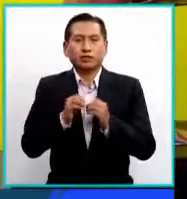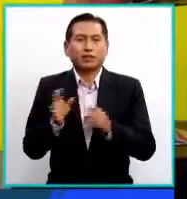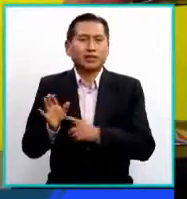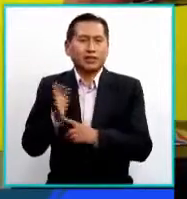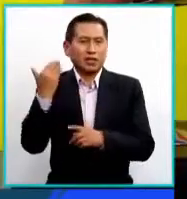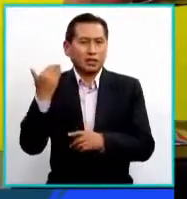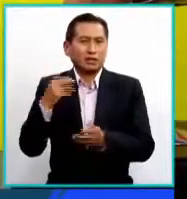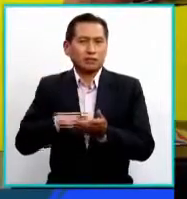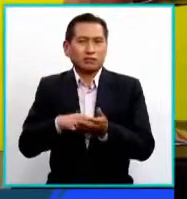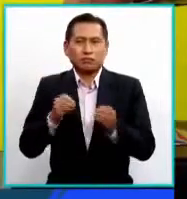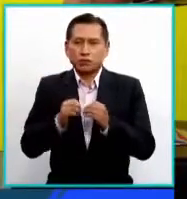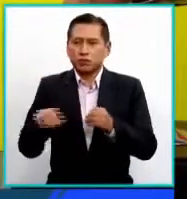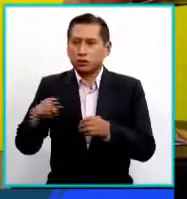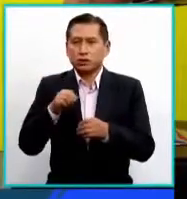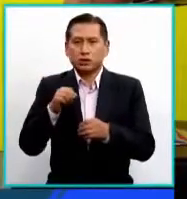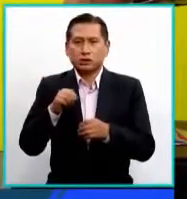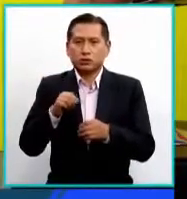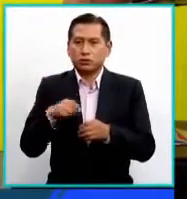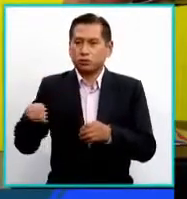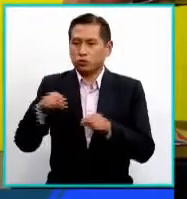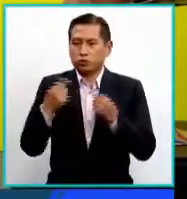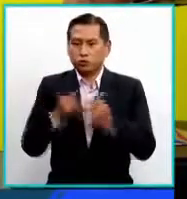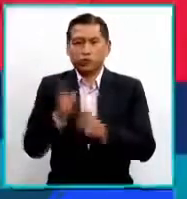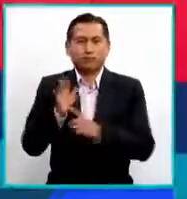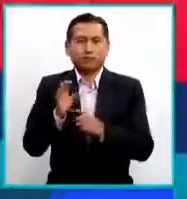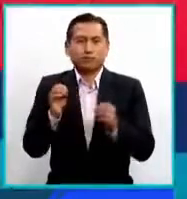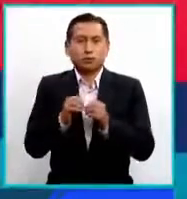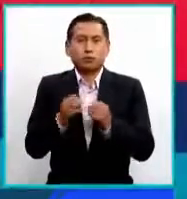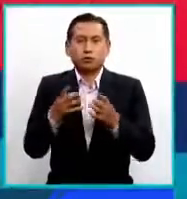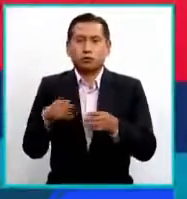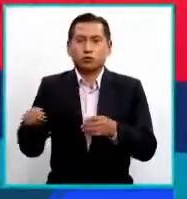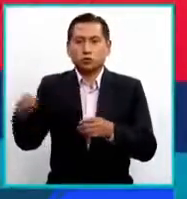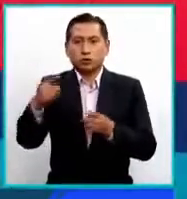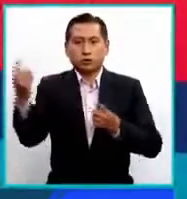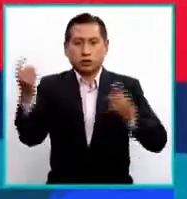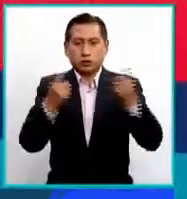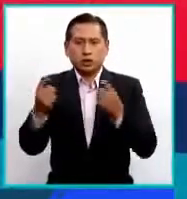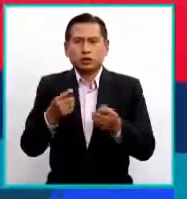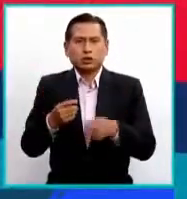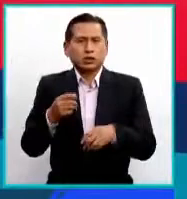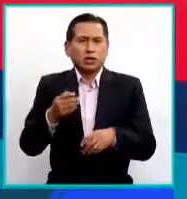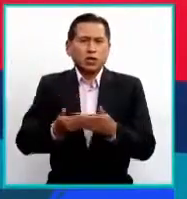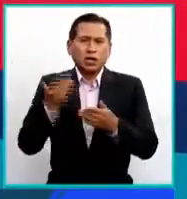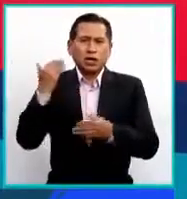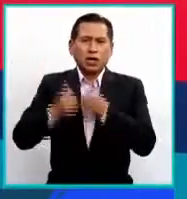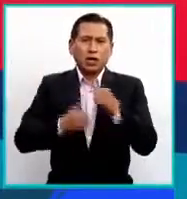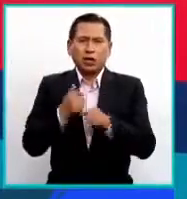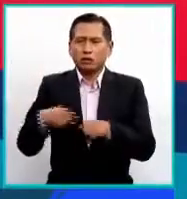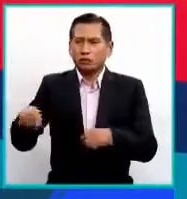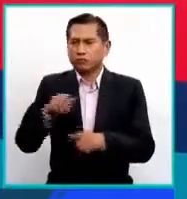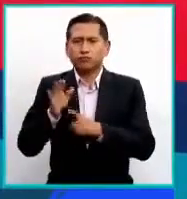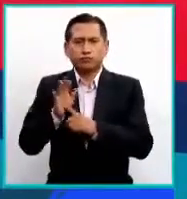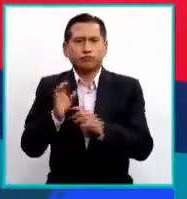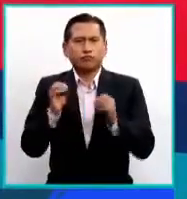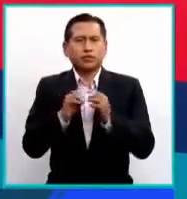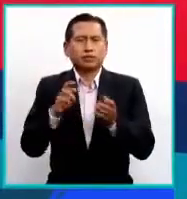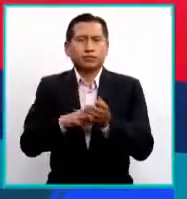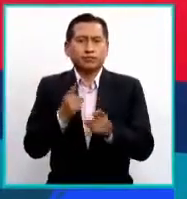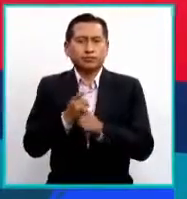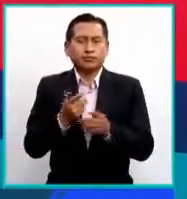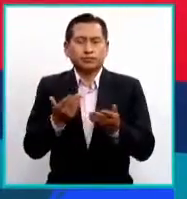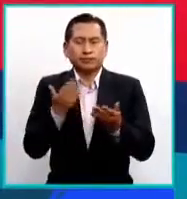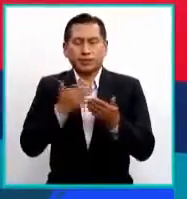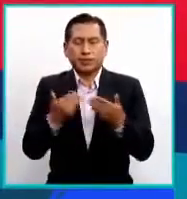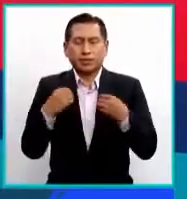también, claro, digamos, o acercarlos claro, al trabajo de la orquesta. Entonces, claro, a muchos, así como durante todos estos años he llevado de alguna manera, y siempre que había